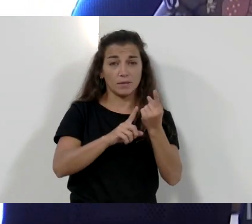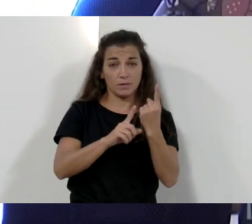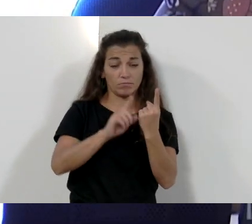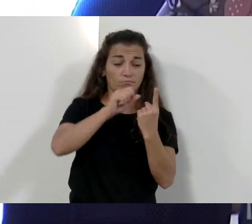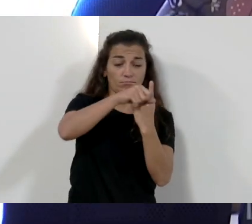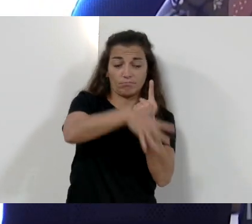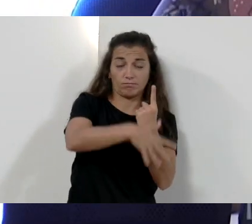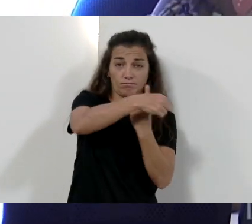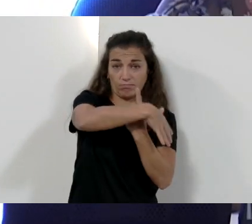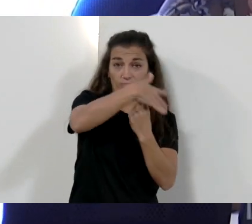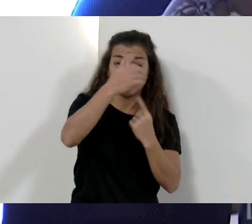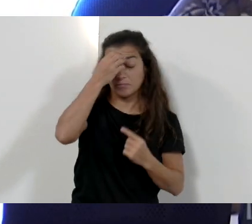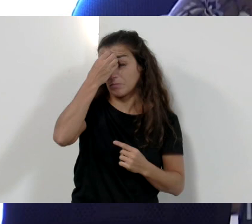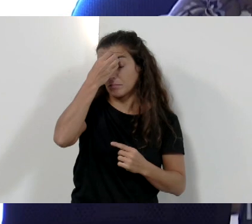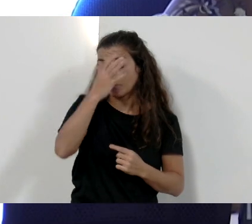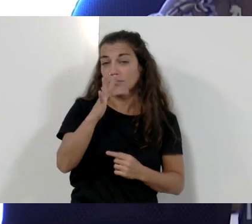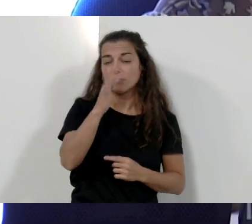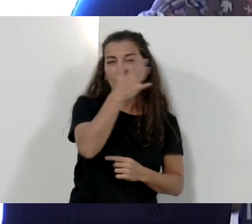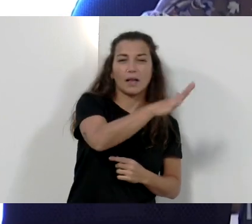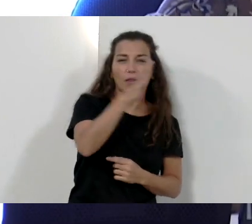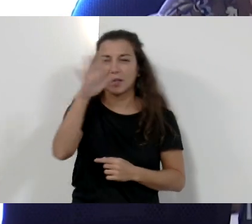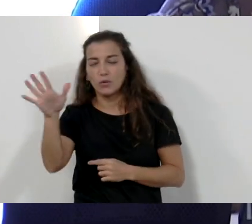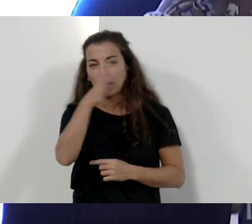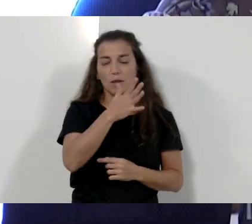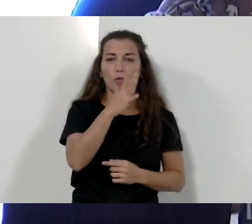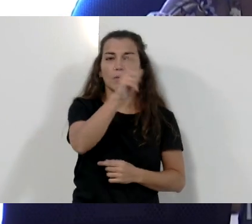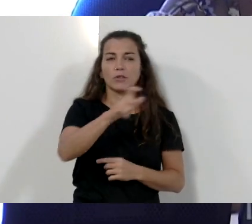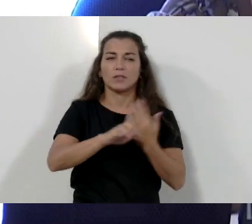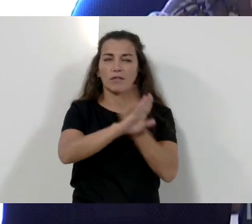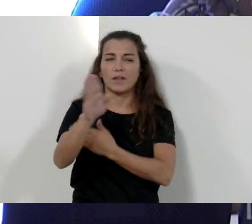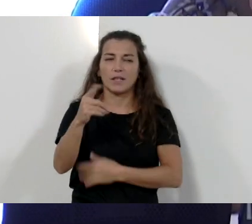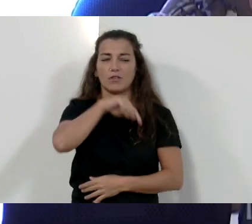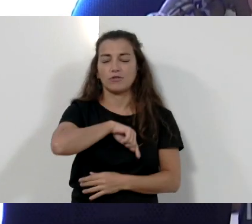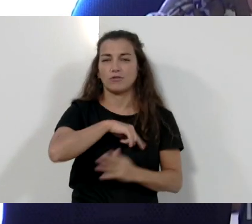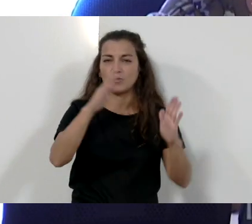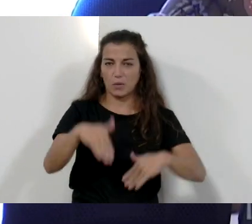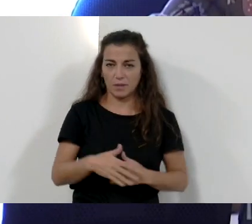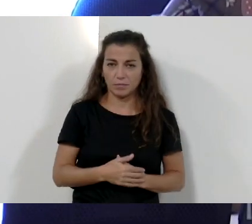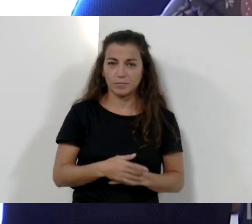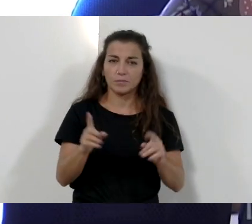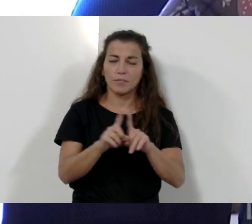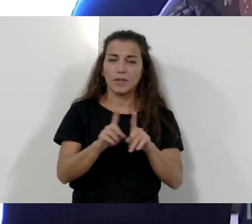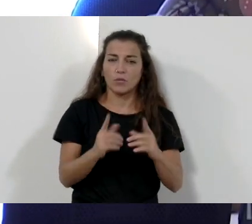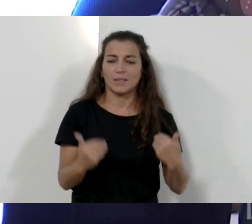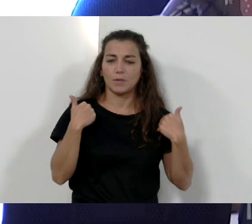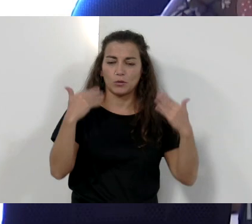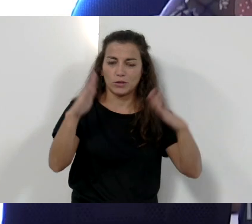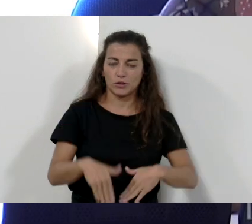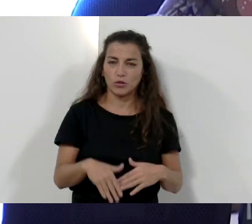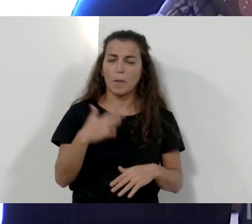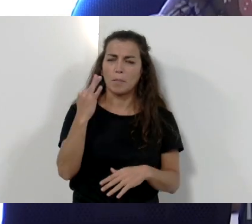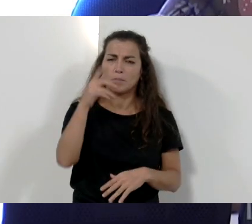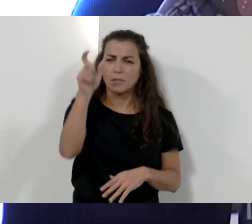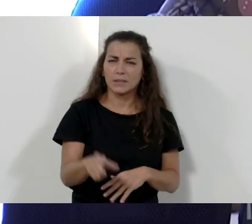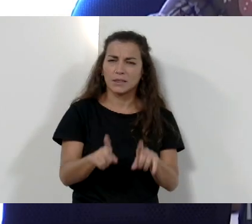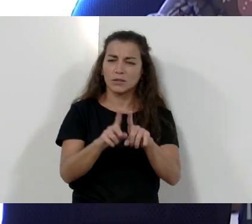incívicos. Mire, es irresponsable, es ofensivo. Es ofensivo